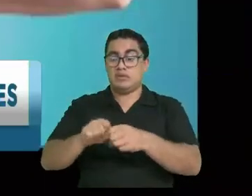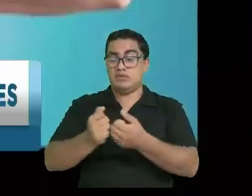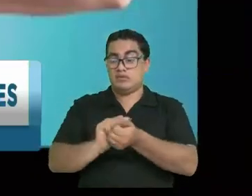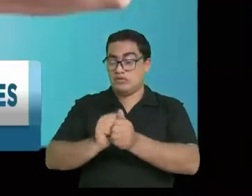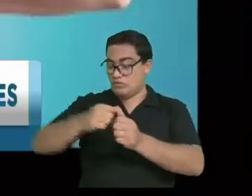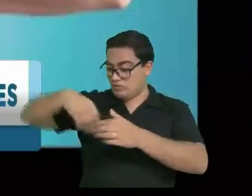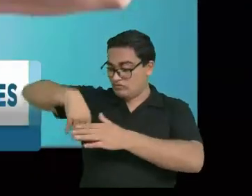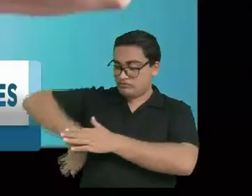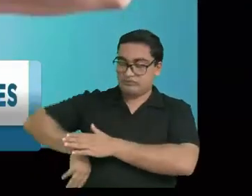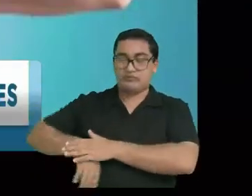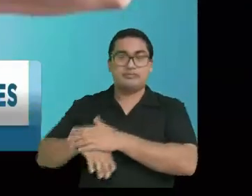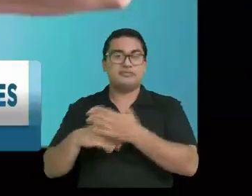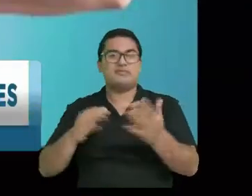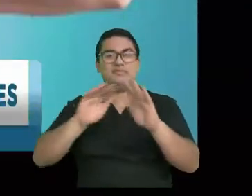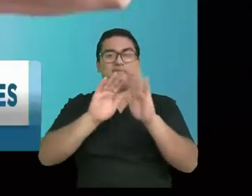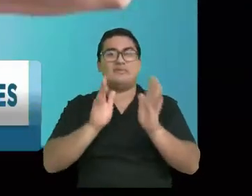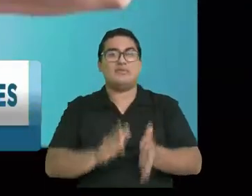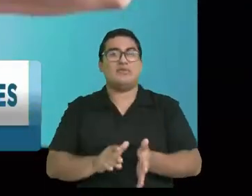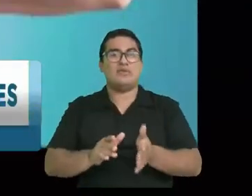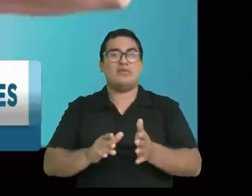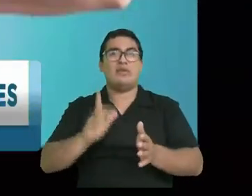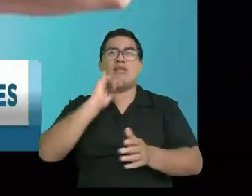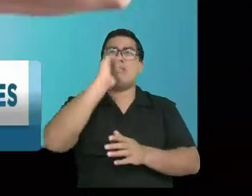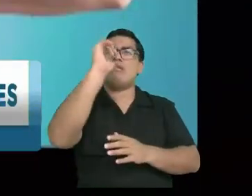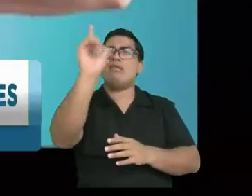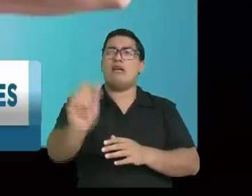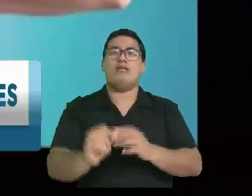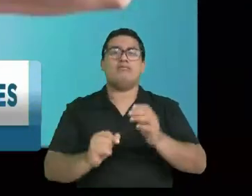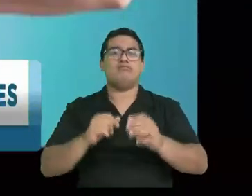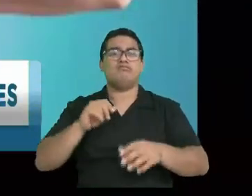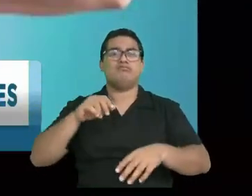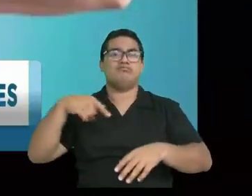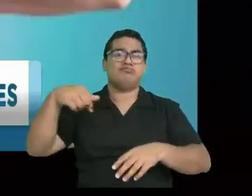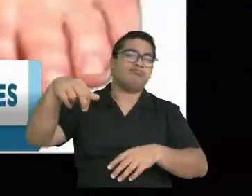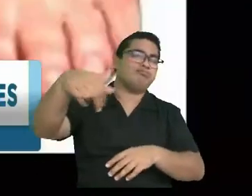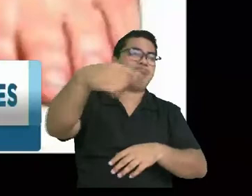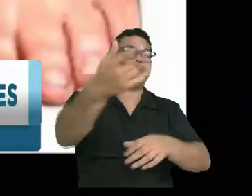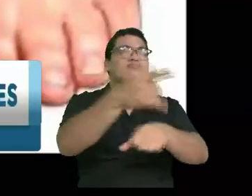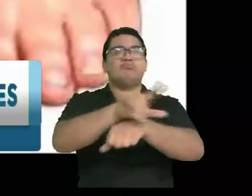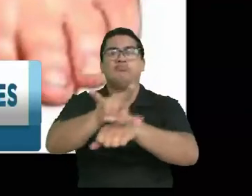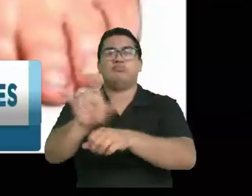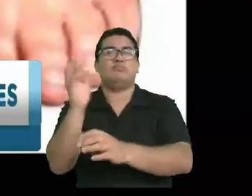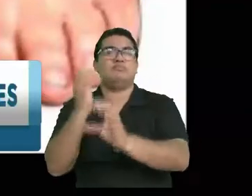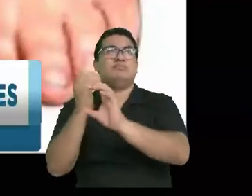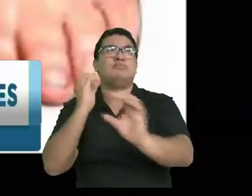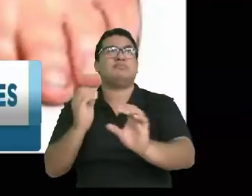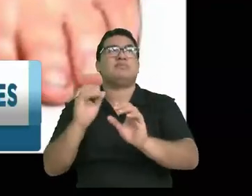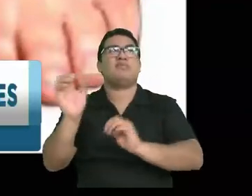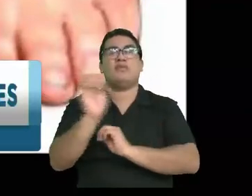de... Estamos hablando de mujeres que caminan distancia para agarrar el autobús, por así ejemplo. Así es. O que caminan cierta distancia